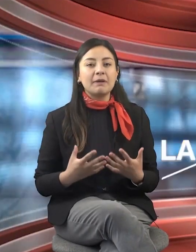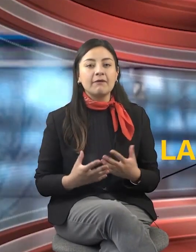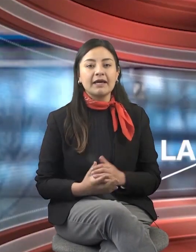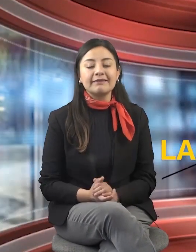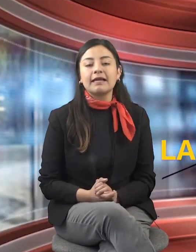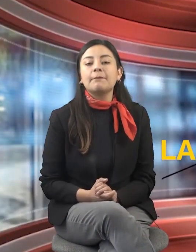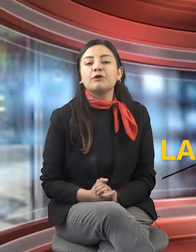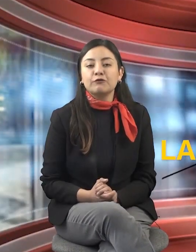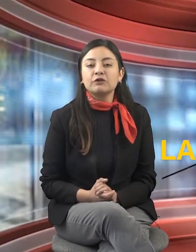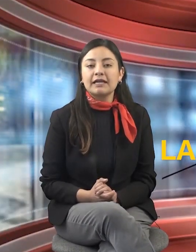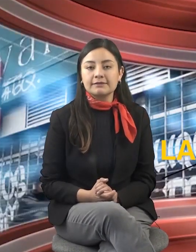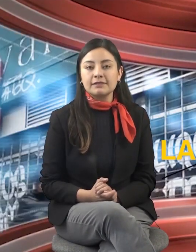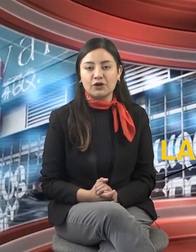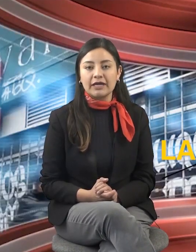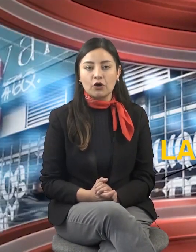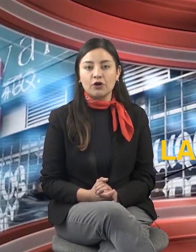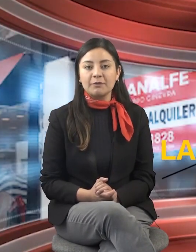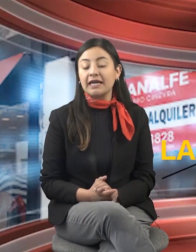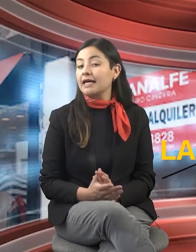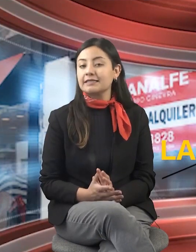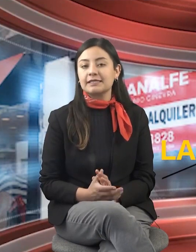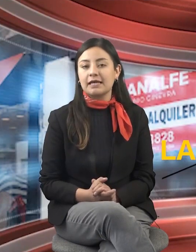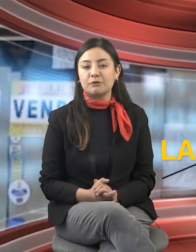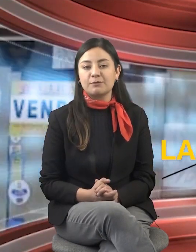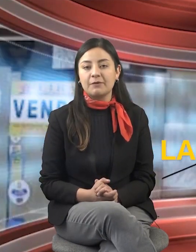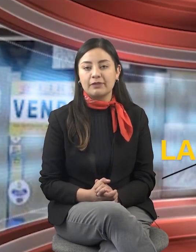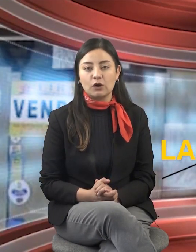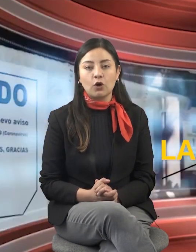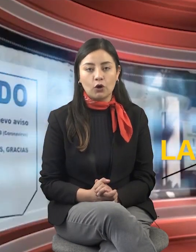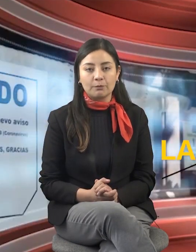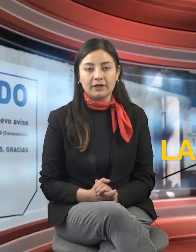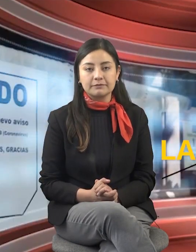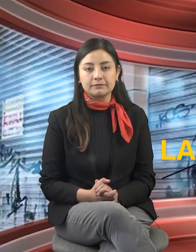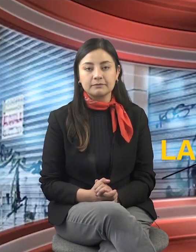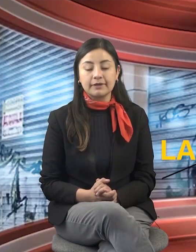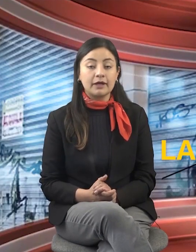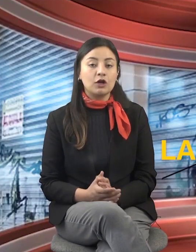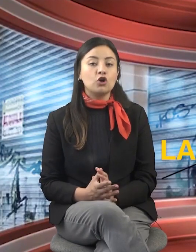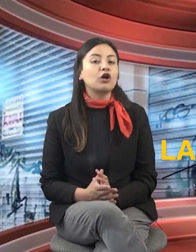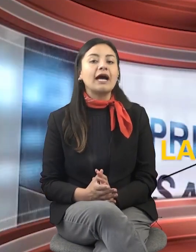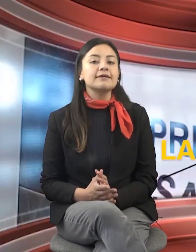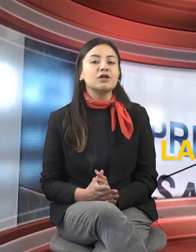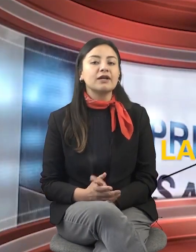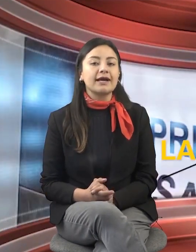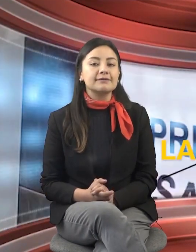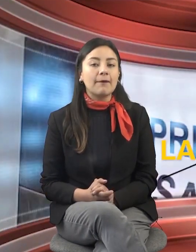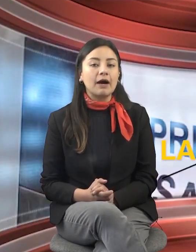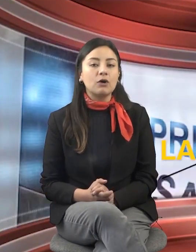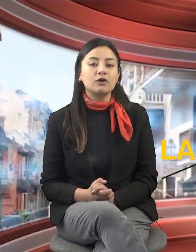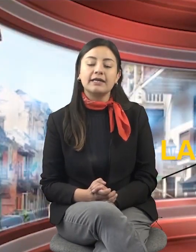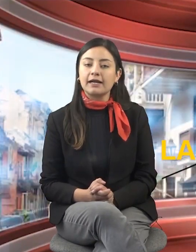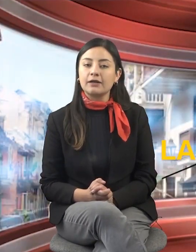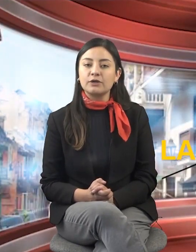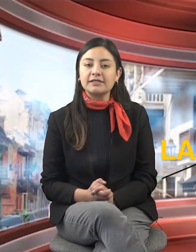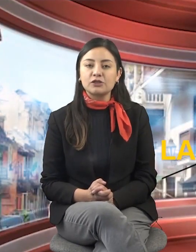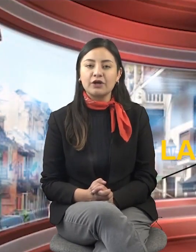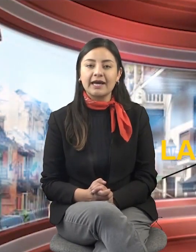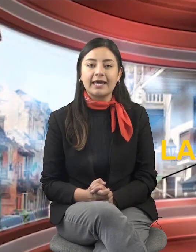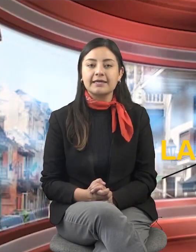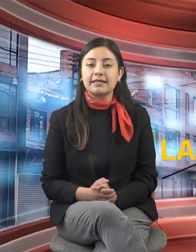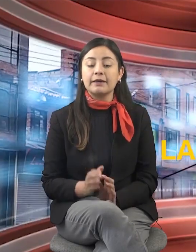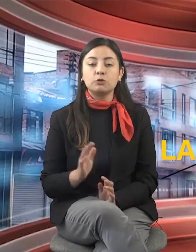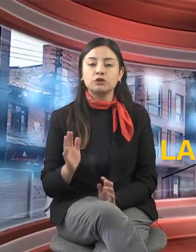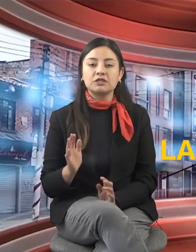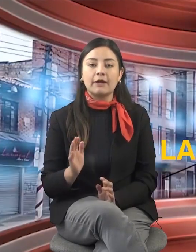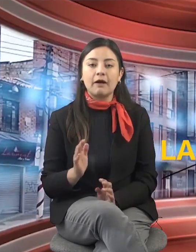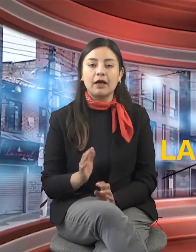imagen palpable de la profunda recesión económica que ya estamos viviendo en Colombia. Locales con rejas abajo narran una historia